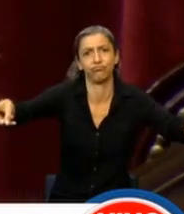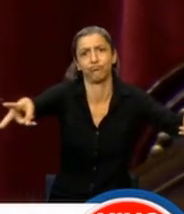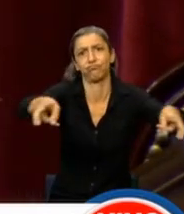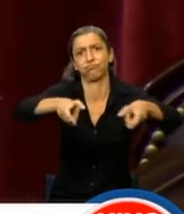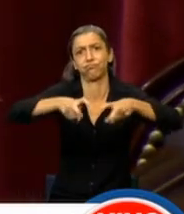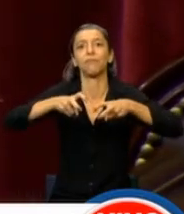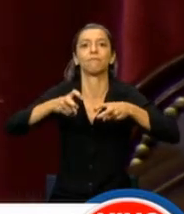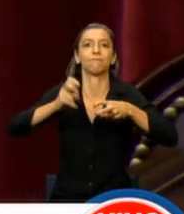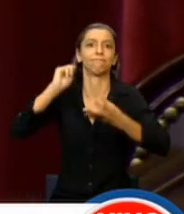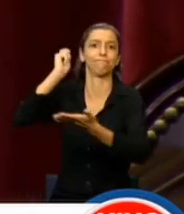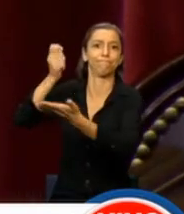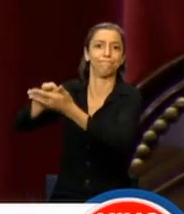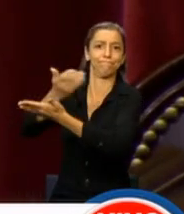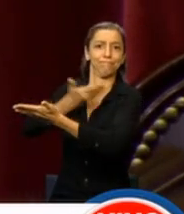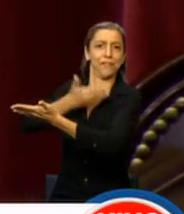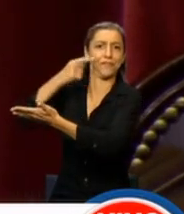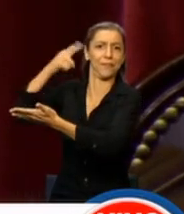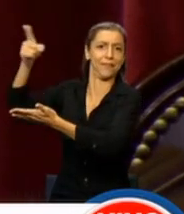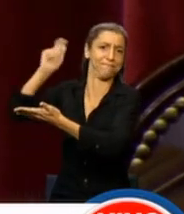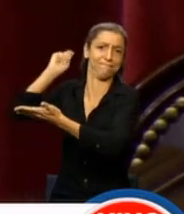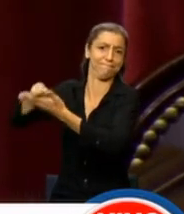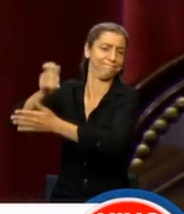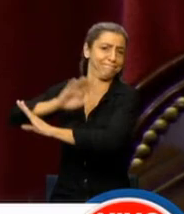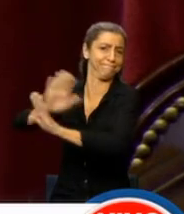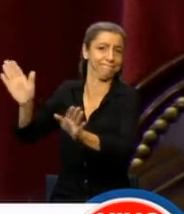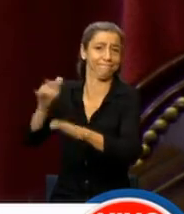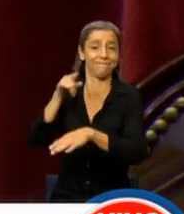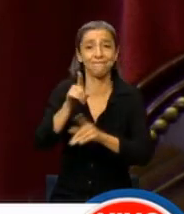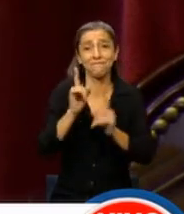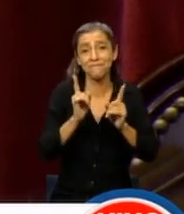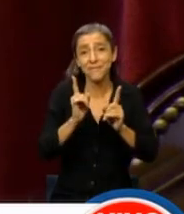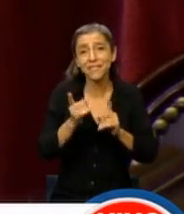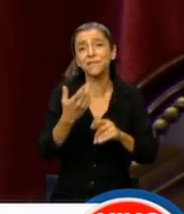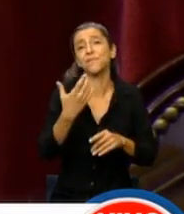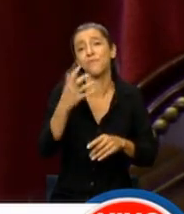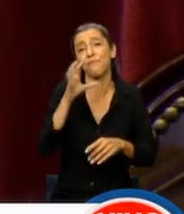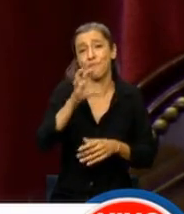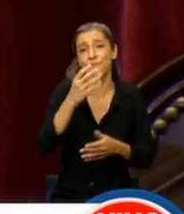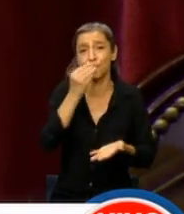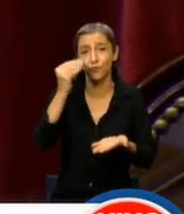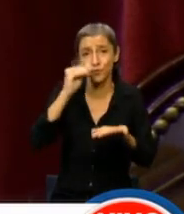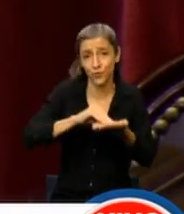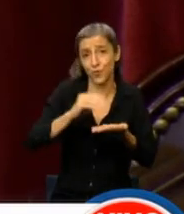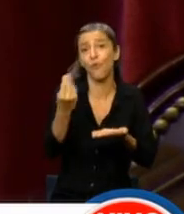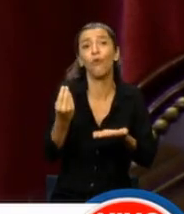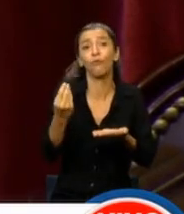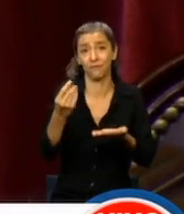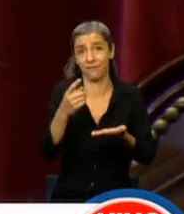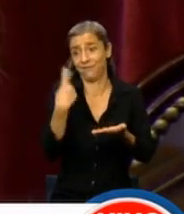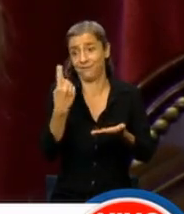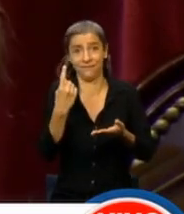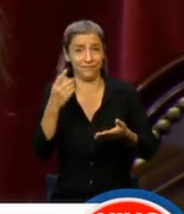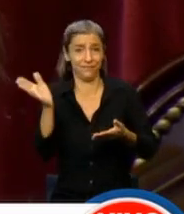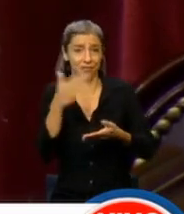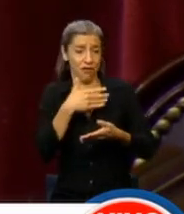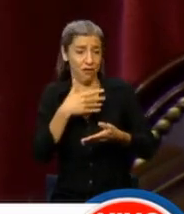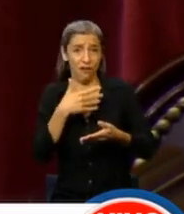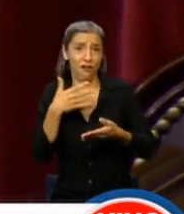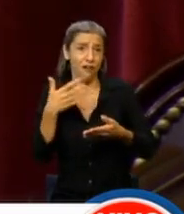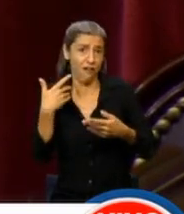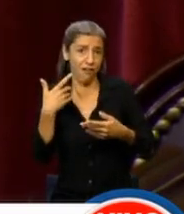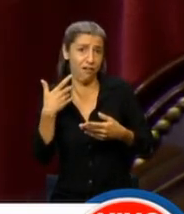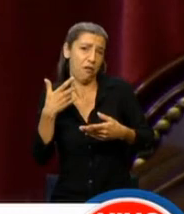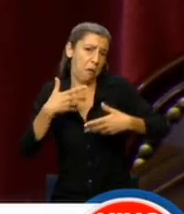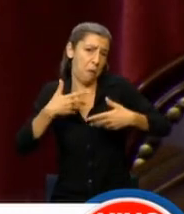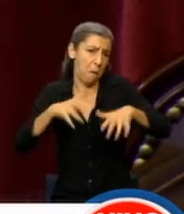eso es lo que pasó en Chubut. En Chubut avanzaron descaradamente, con todo el pueblo en contra, con movilizaciones